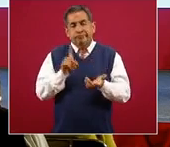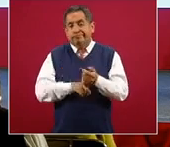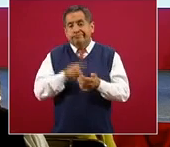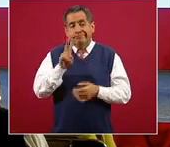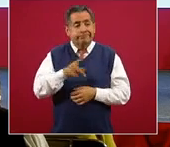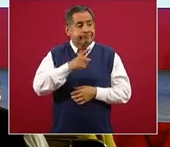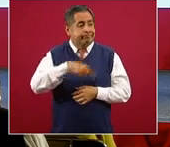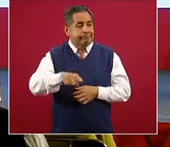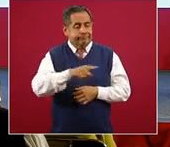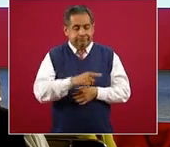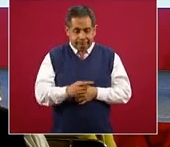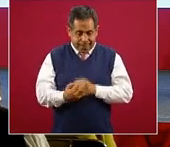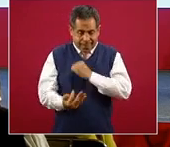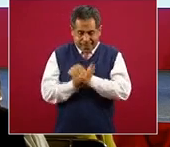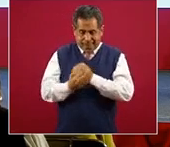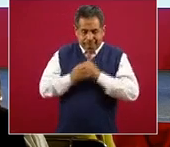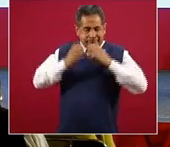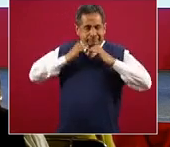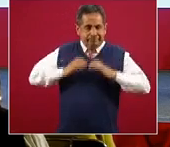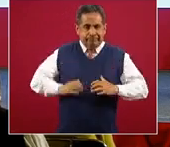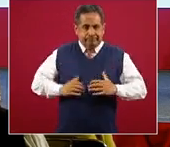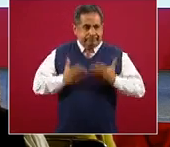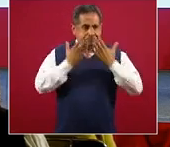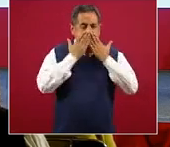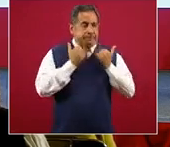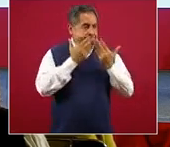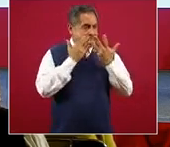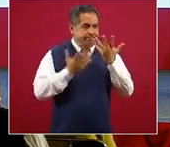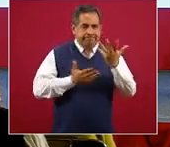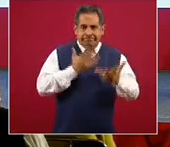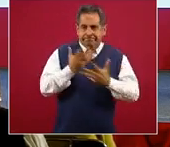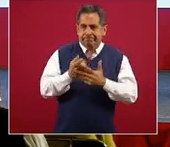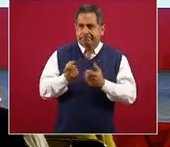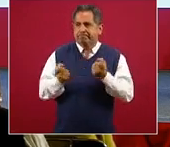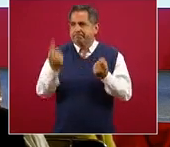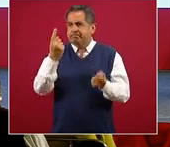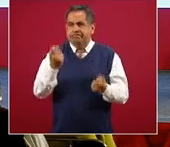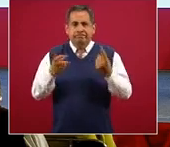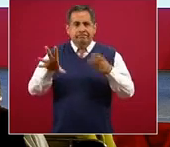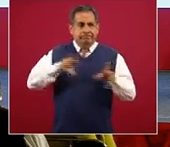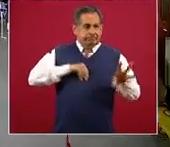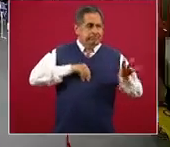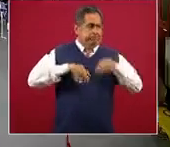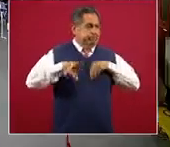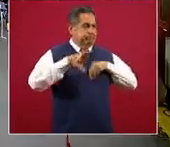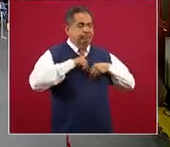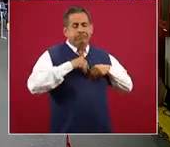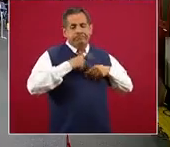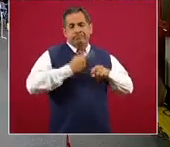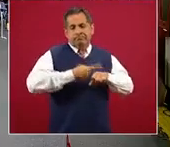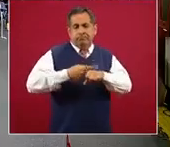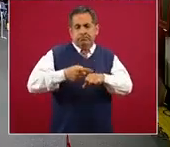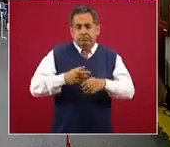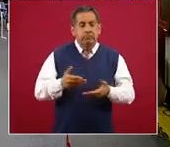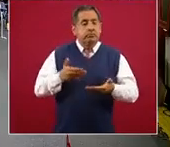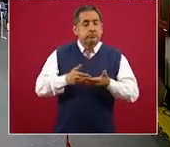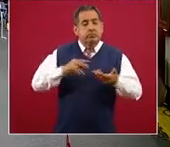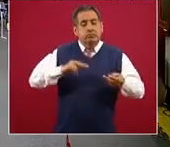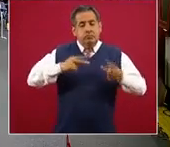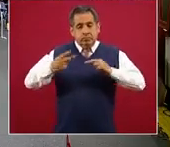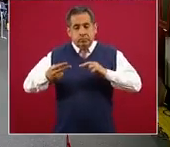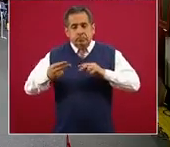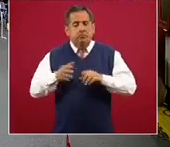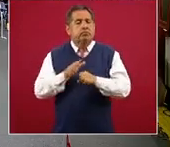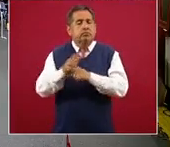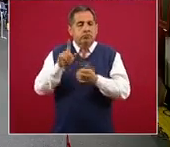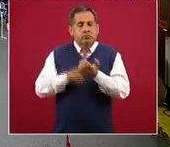el equipo de protección personal y que habíamos tenido algunos brotes en personal de salud del IMSS. Ahora me gustaría presentar cuáles